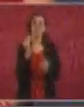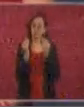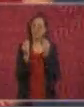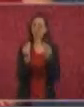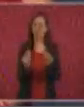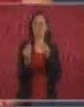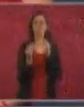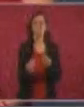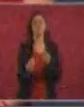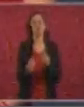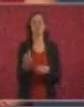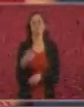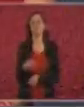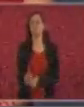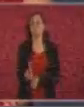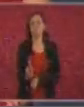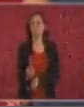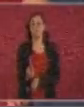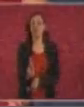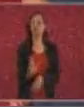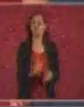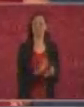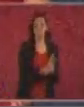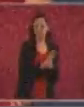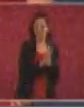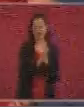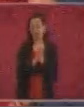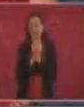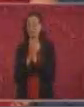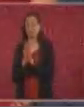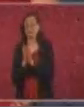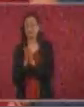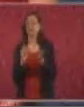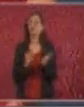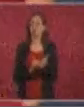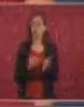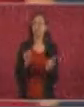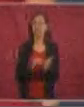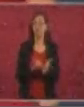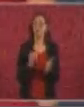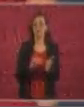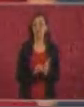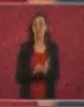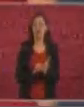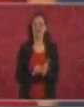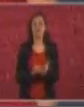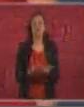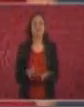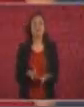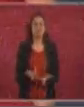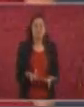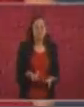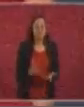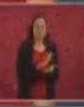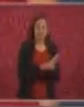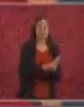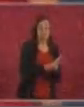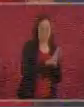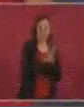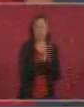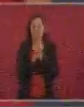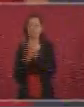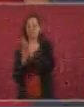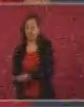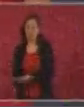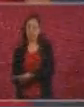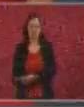electoralmente. Yo pienso que para el año que entra ya va a haber una situación económica muy